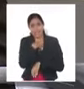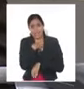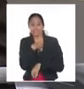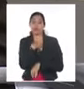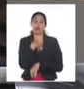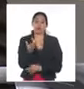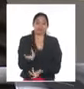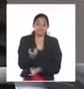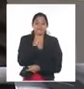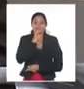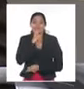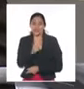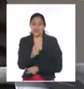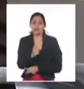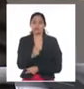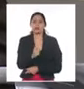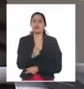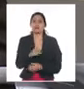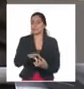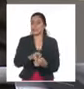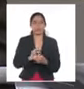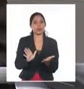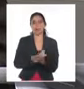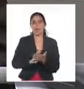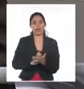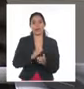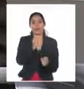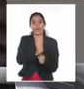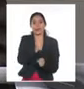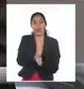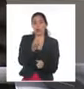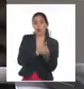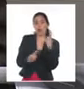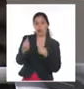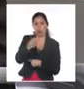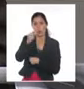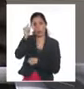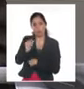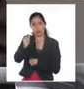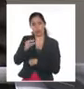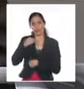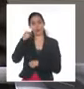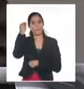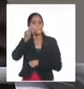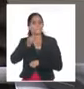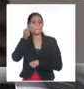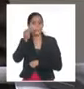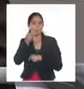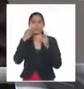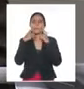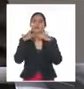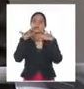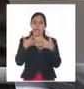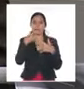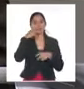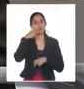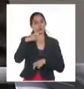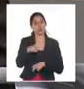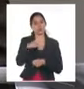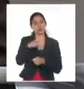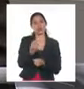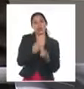no es más compleja, ha sido también por el papel de nuestros cuadros. Y yo creo que hay que hacerlo con reconocimiento al papel que